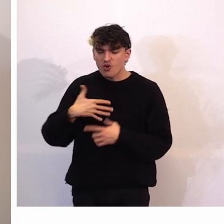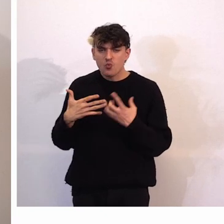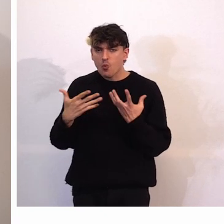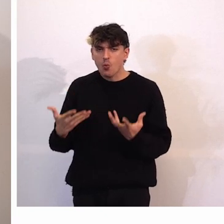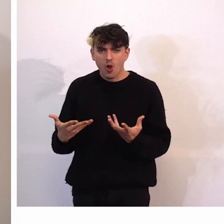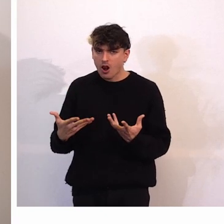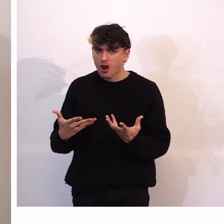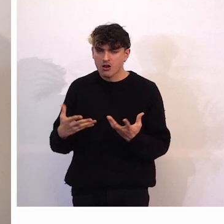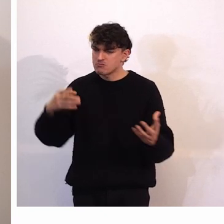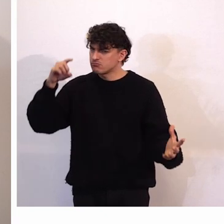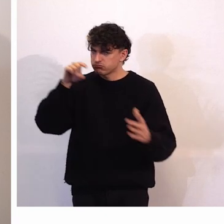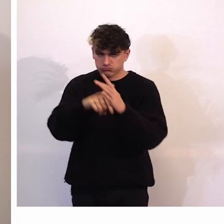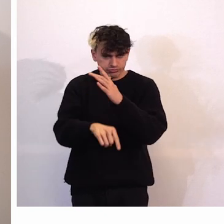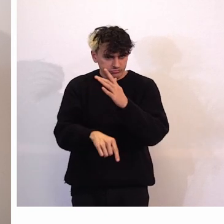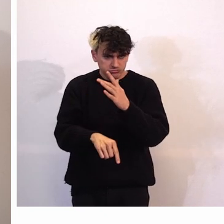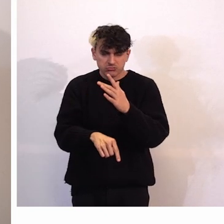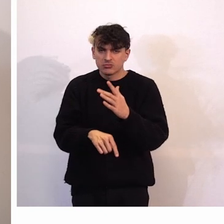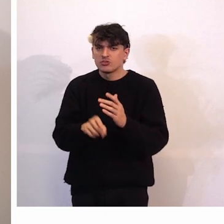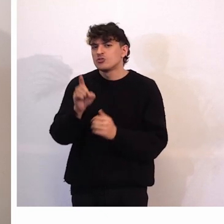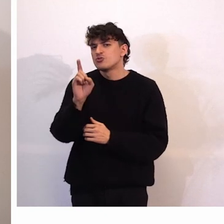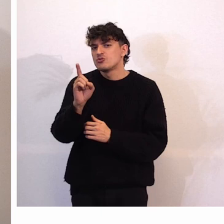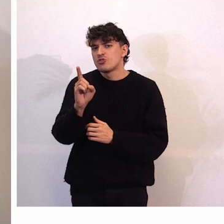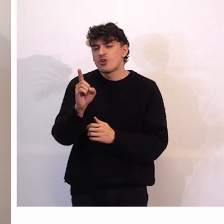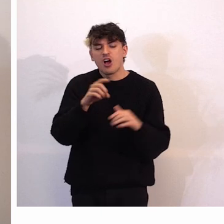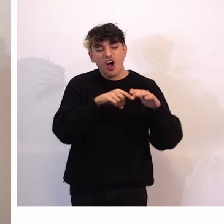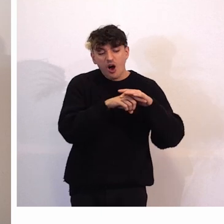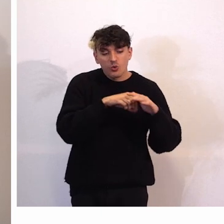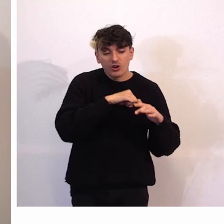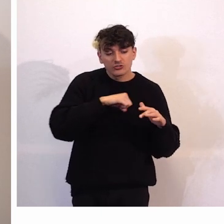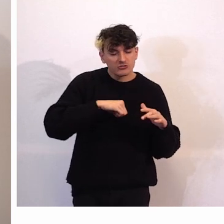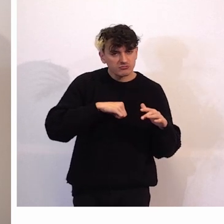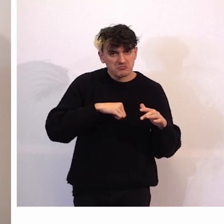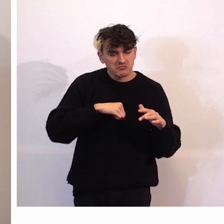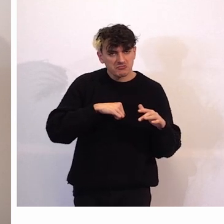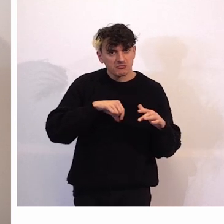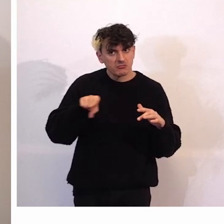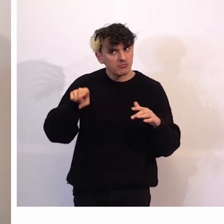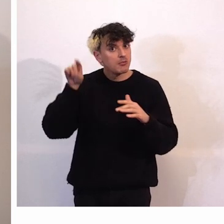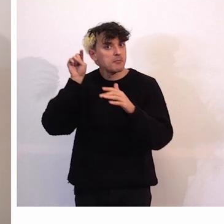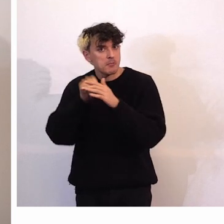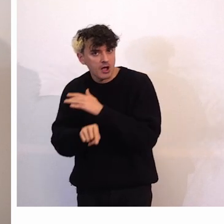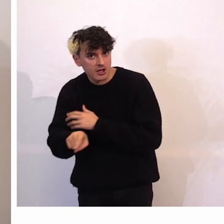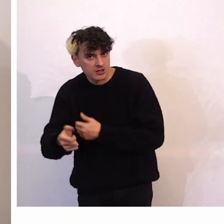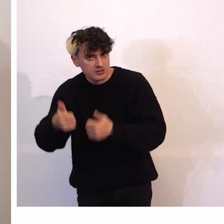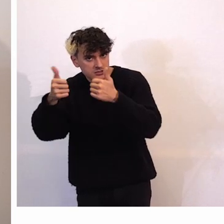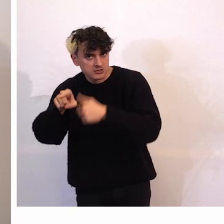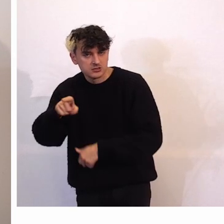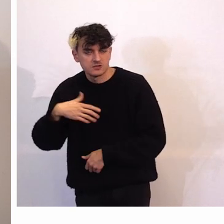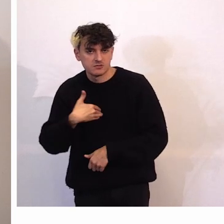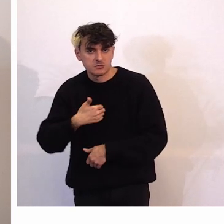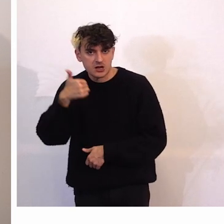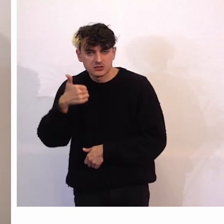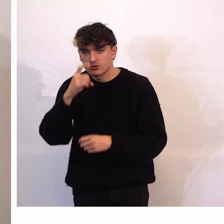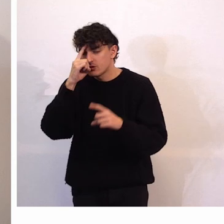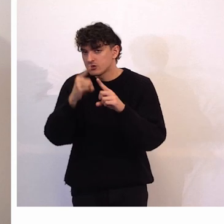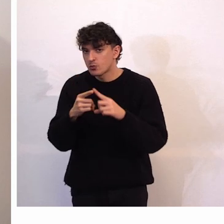allá de las de los autogestores, porque lo que se pretende